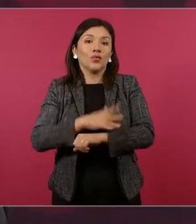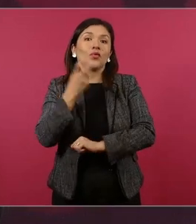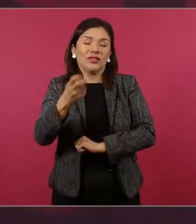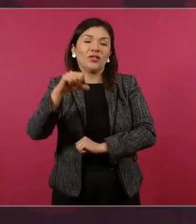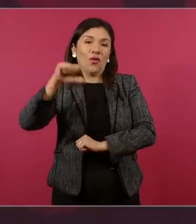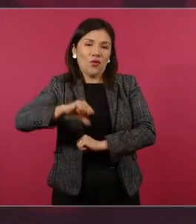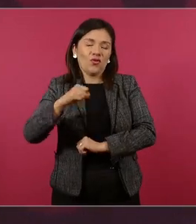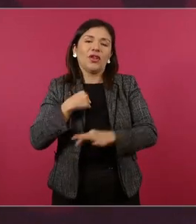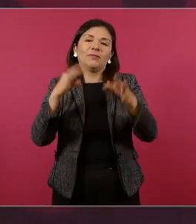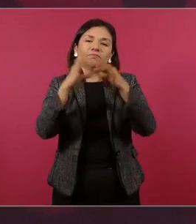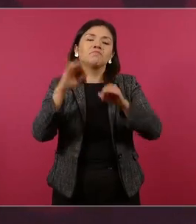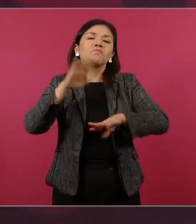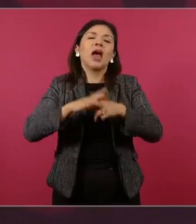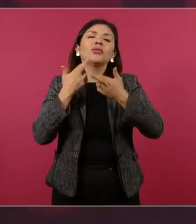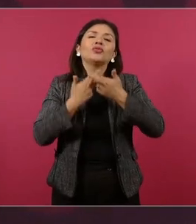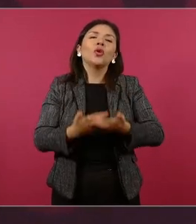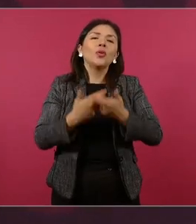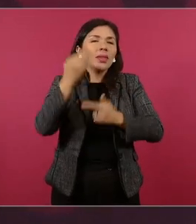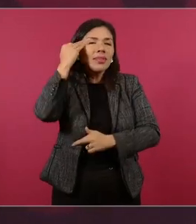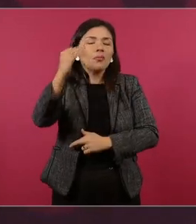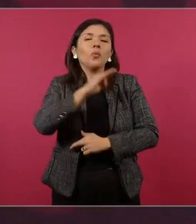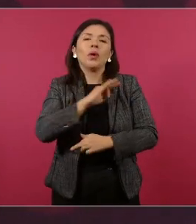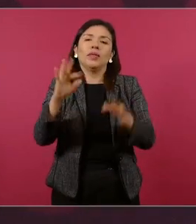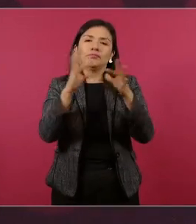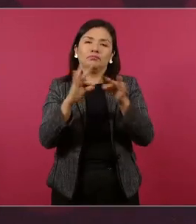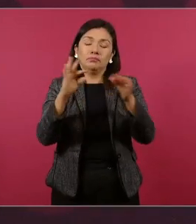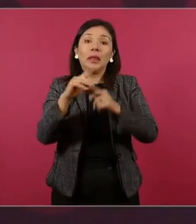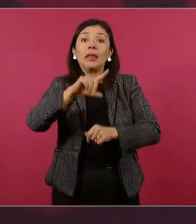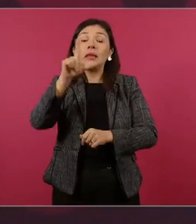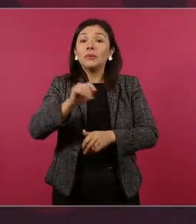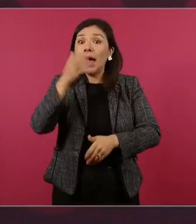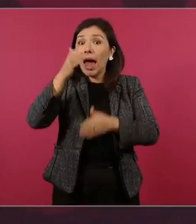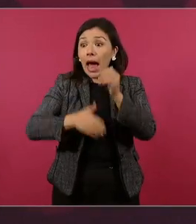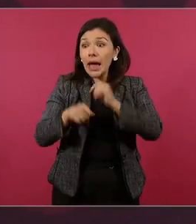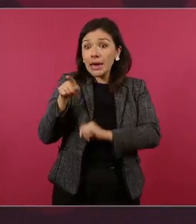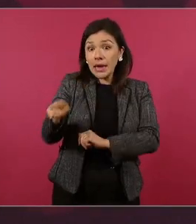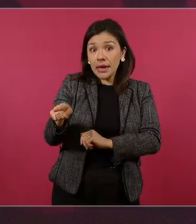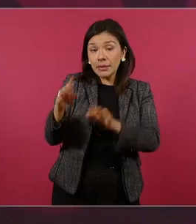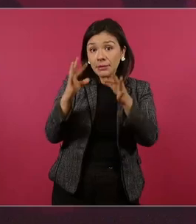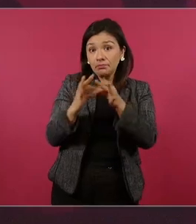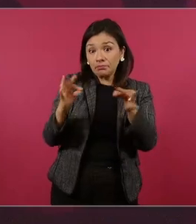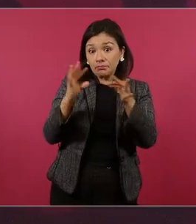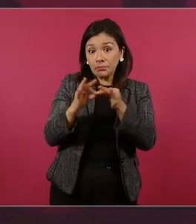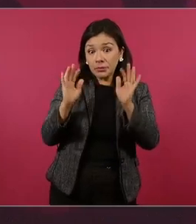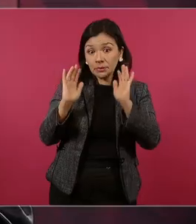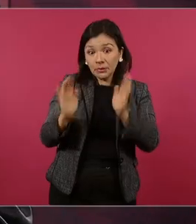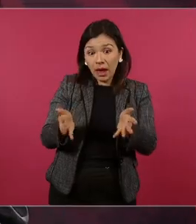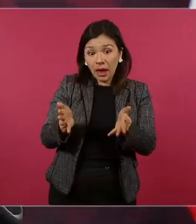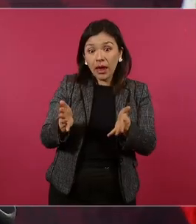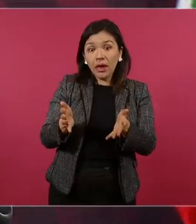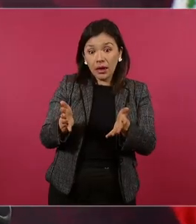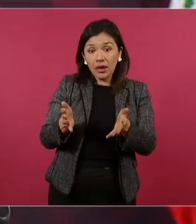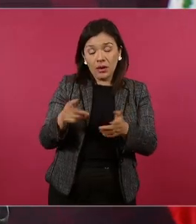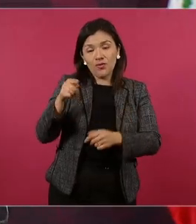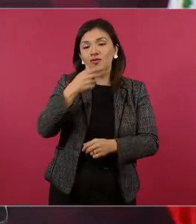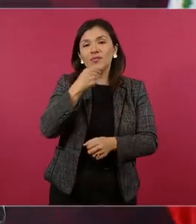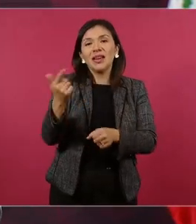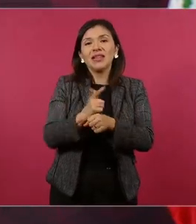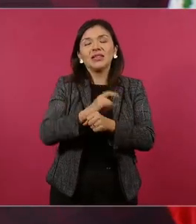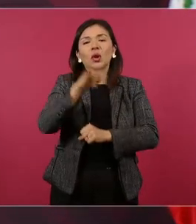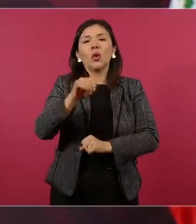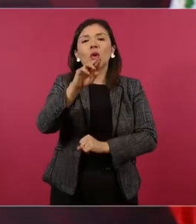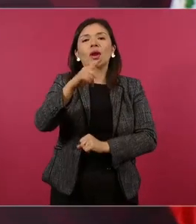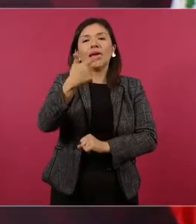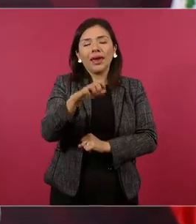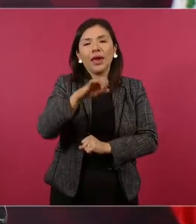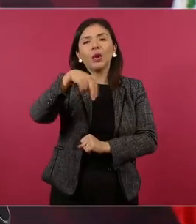de de tiempo para informar terminando eh el licenciado Jorge Nuño